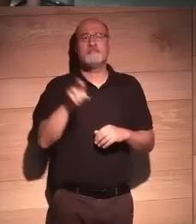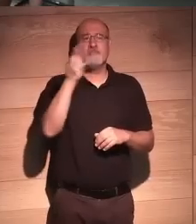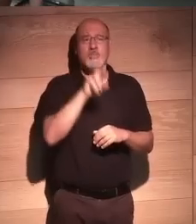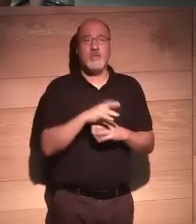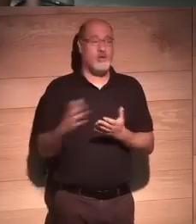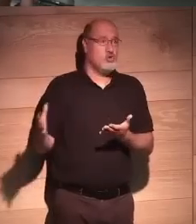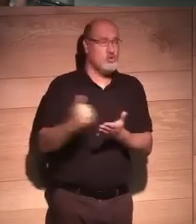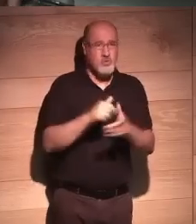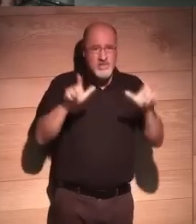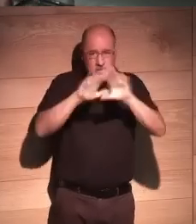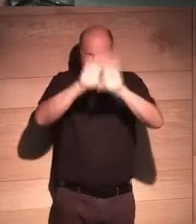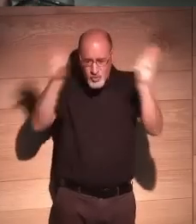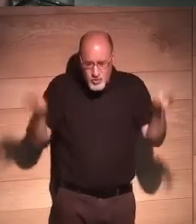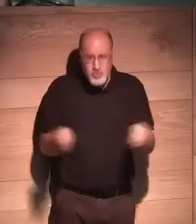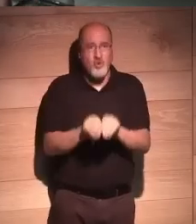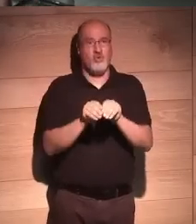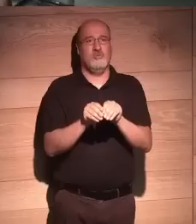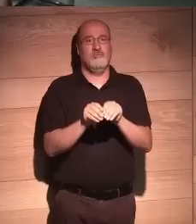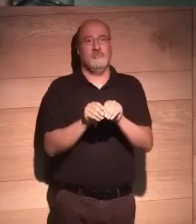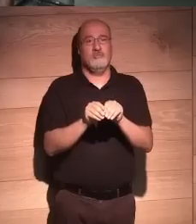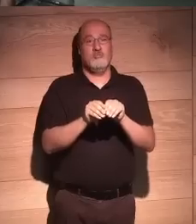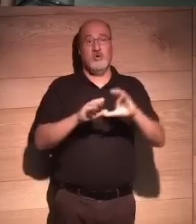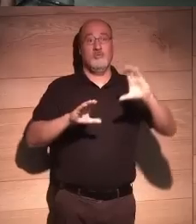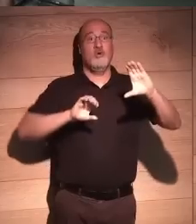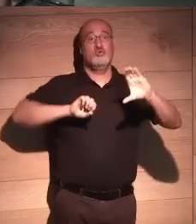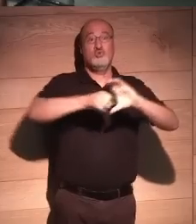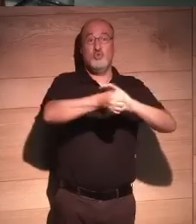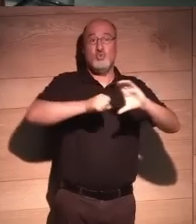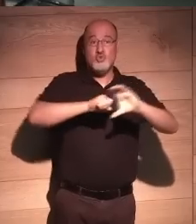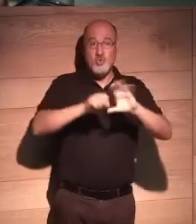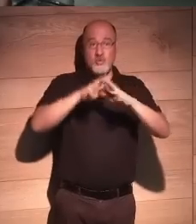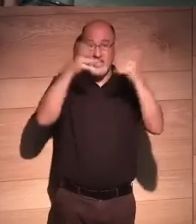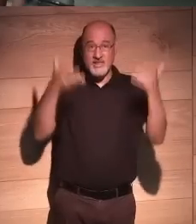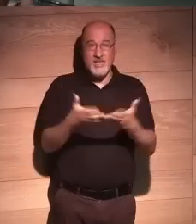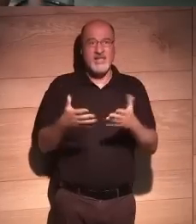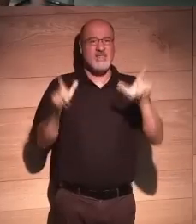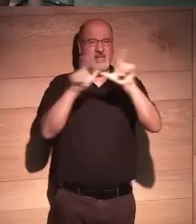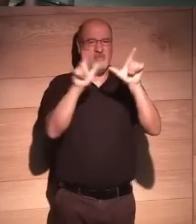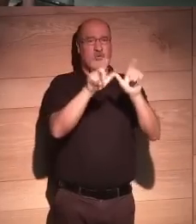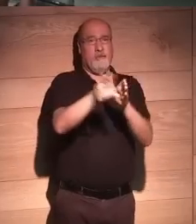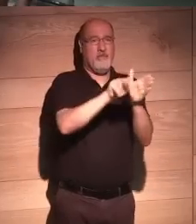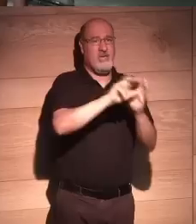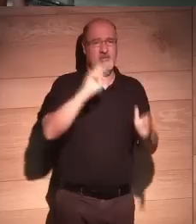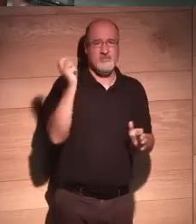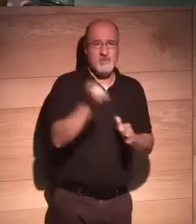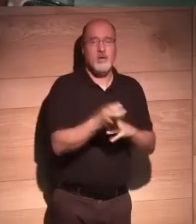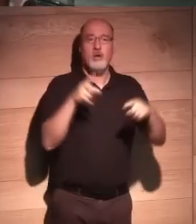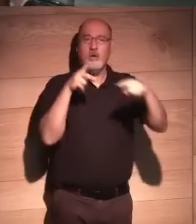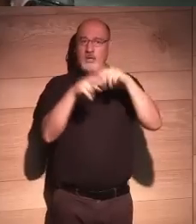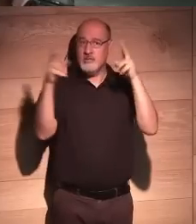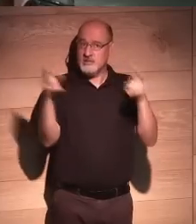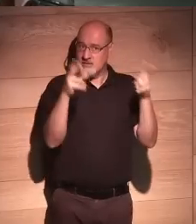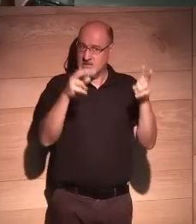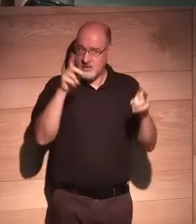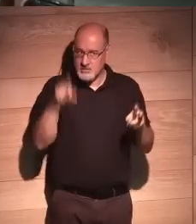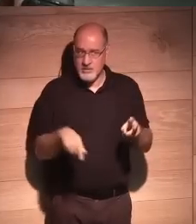es televisión, es decir, ellas ven televisión porque YouTube también es televisión, son contenidos audiovisuales. Vamos a separar pero las estos series dos. y todo eso, ahora